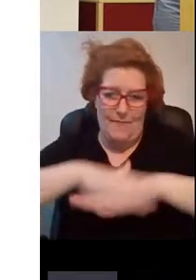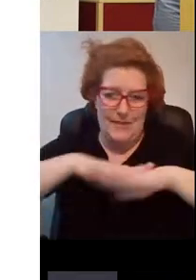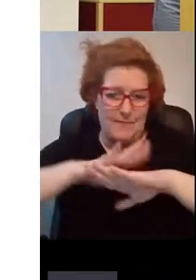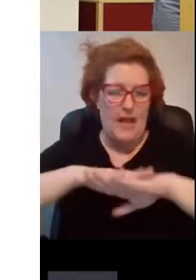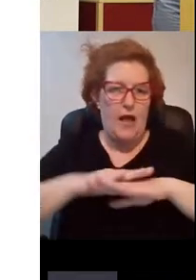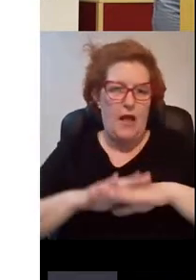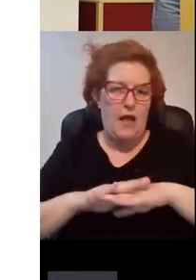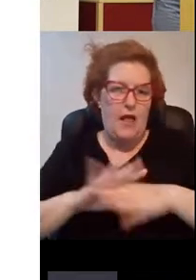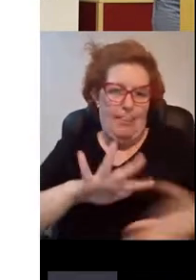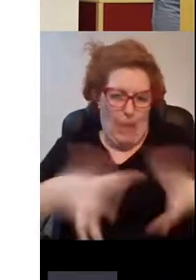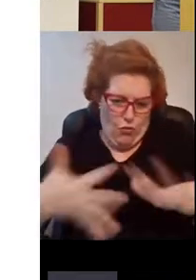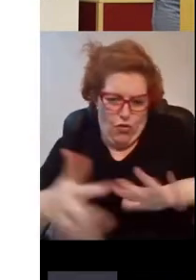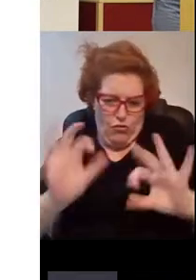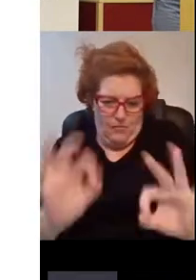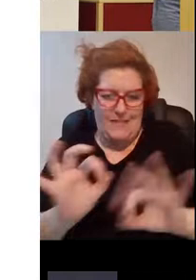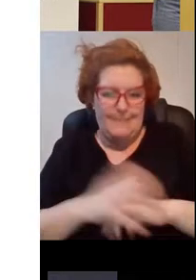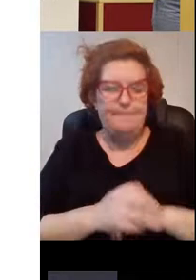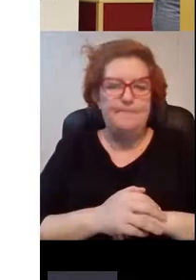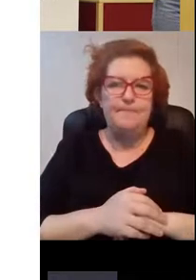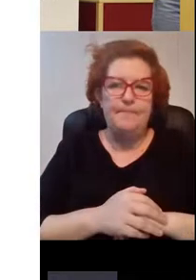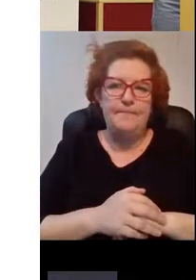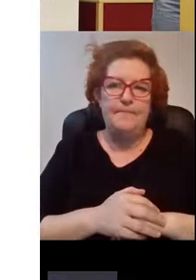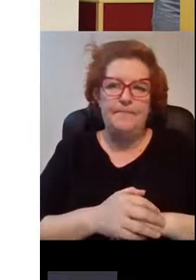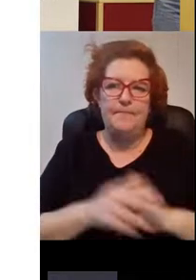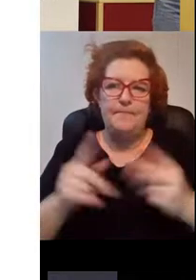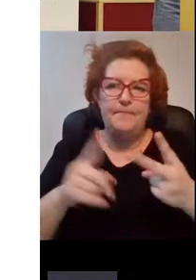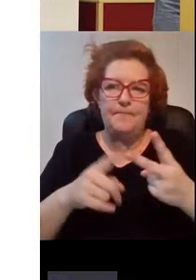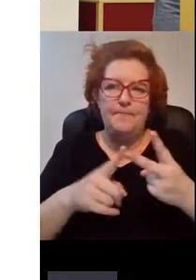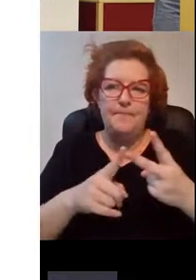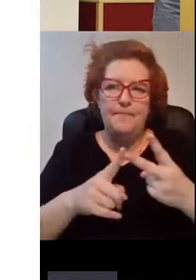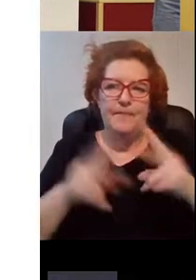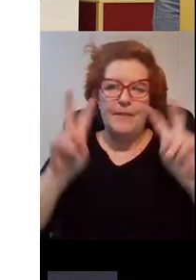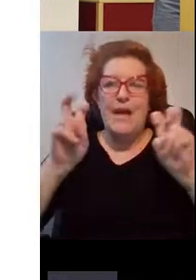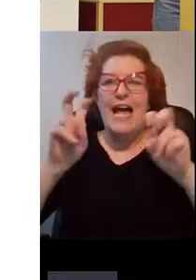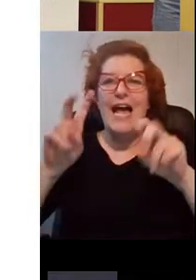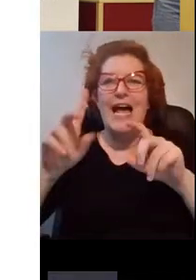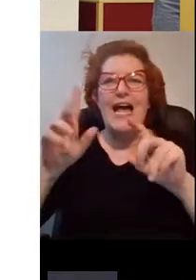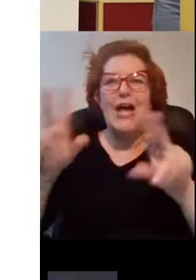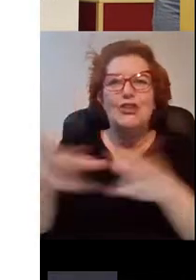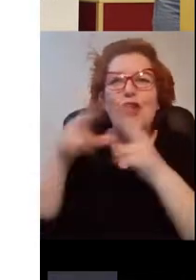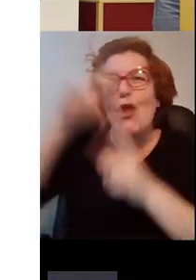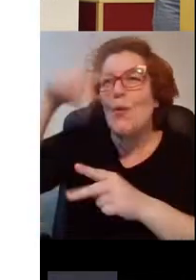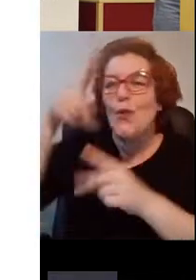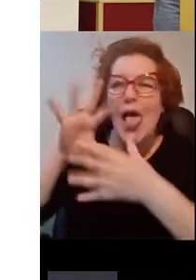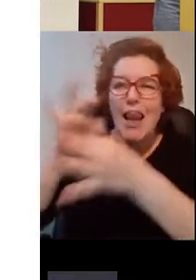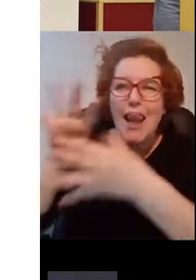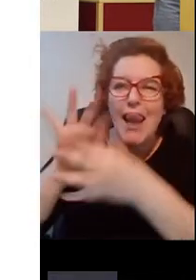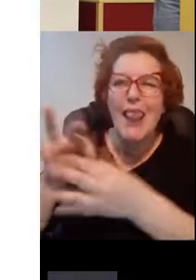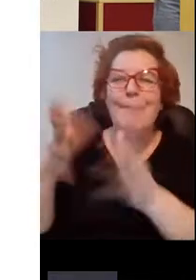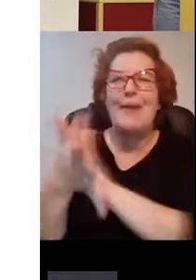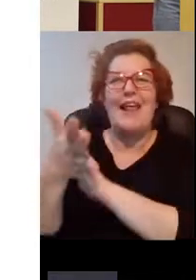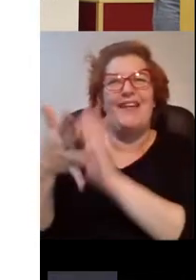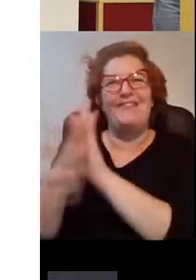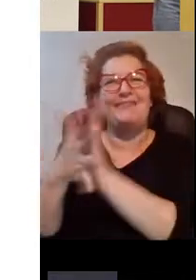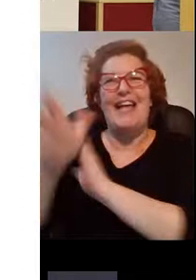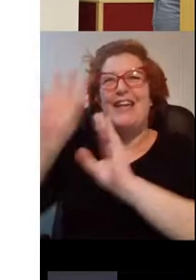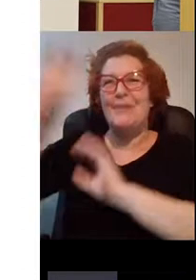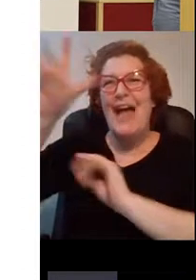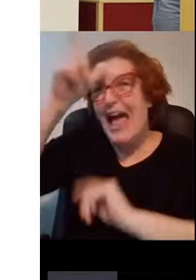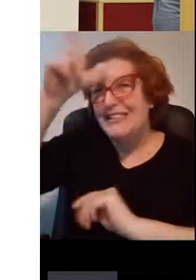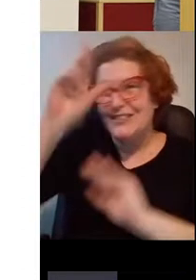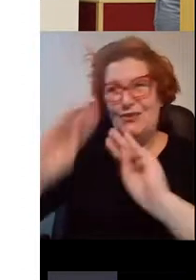traductor, también la tematización de aspectos socioculturales relacionados con los países de habla